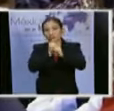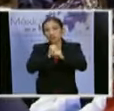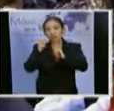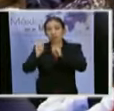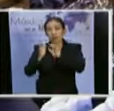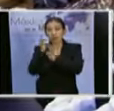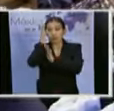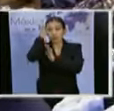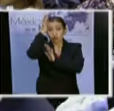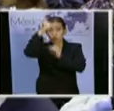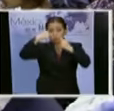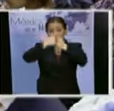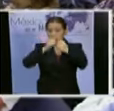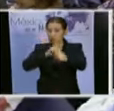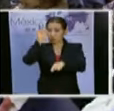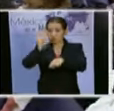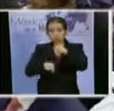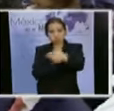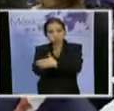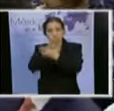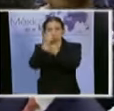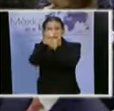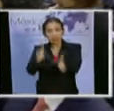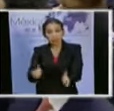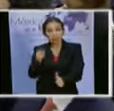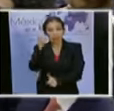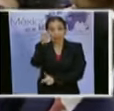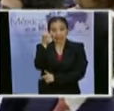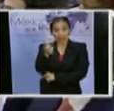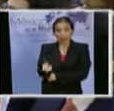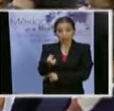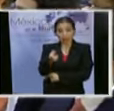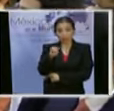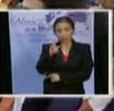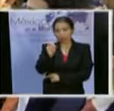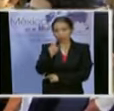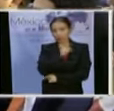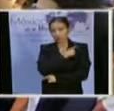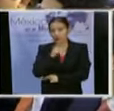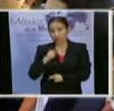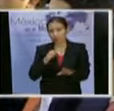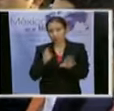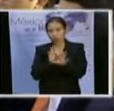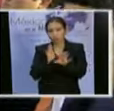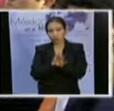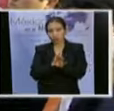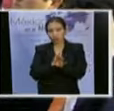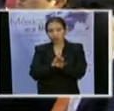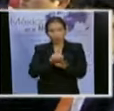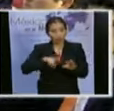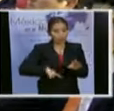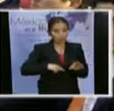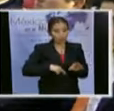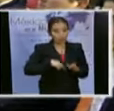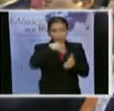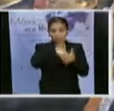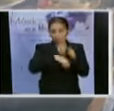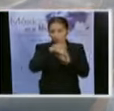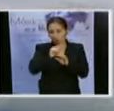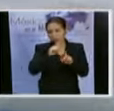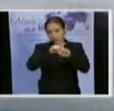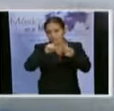los espacios nacionales. Este hecho no debe traducirse en una merma de las capacidades del Estado, sino